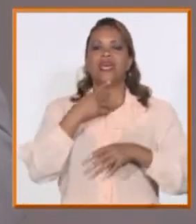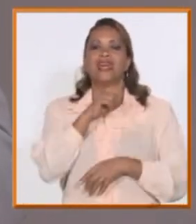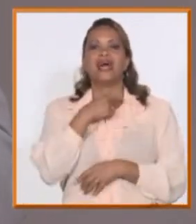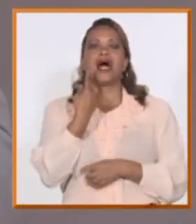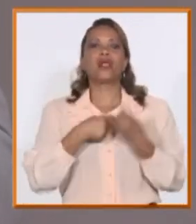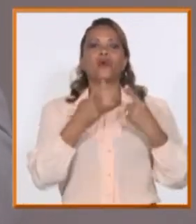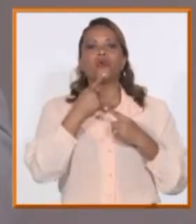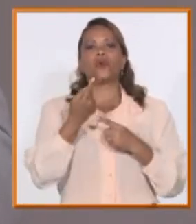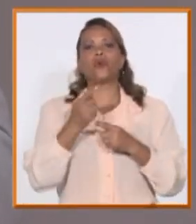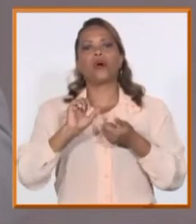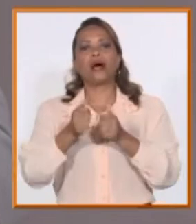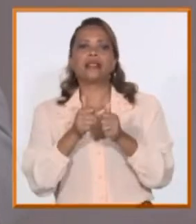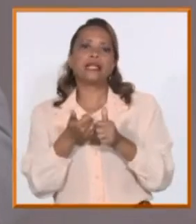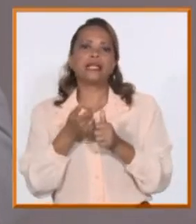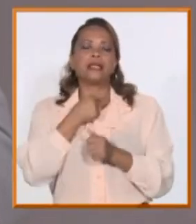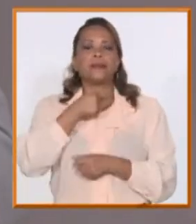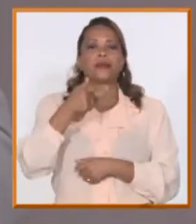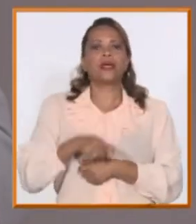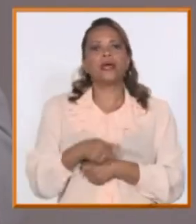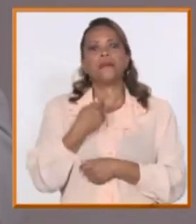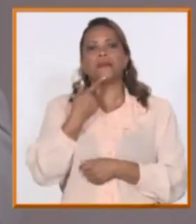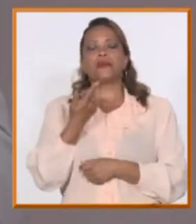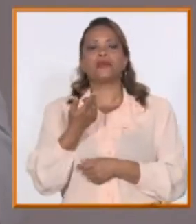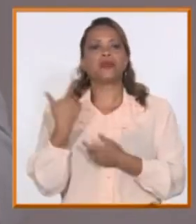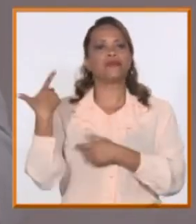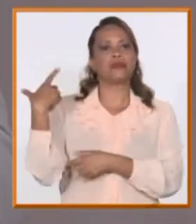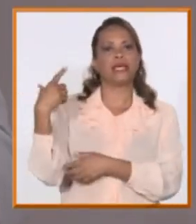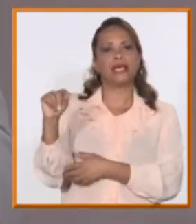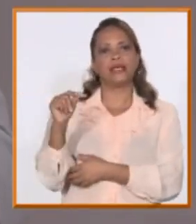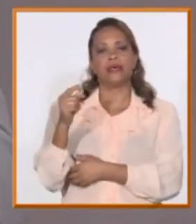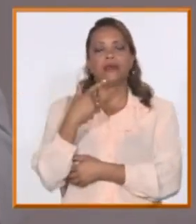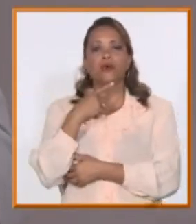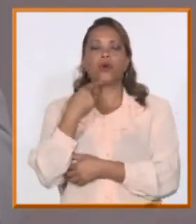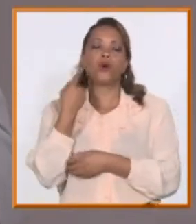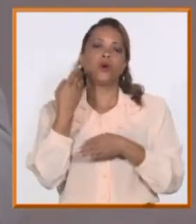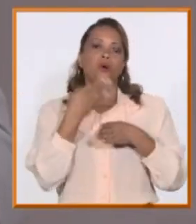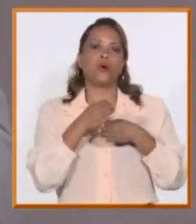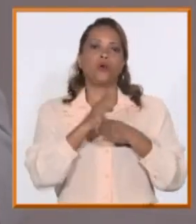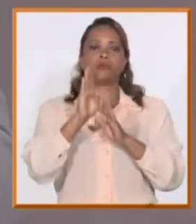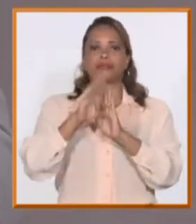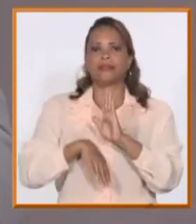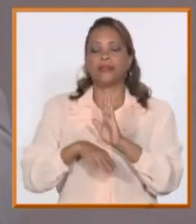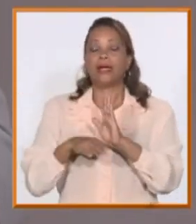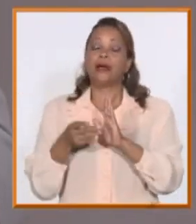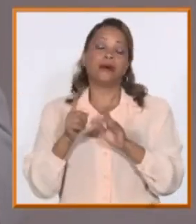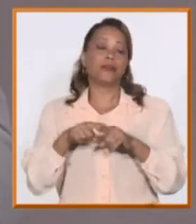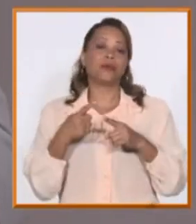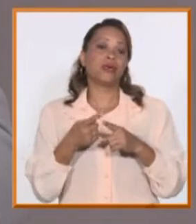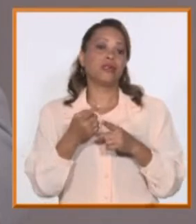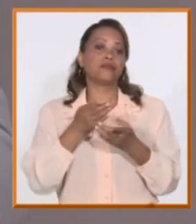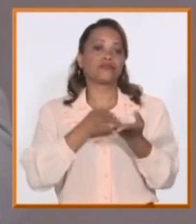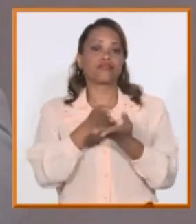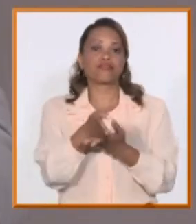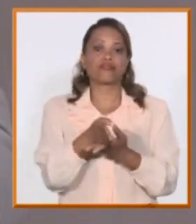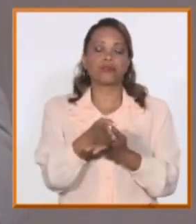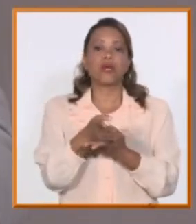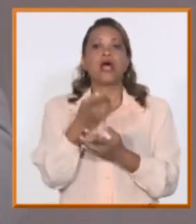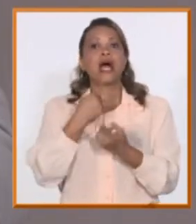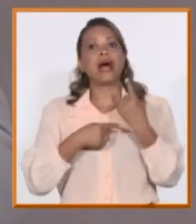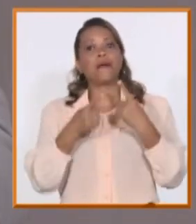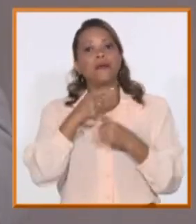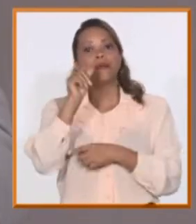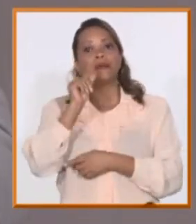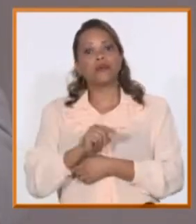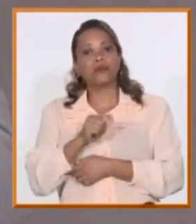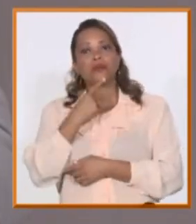porque lamentablemente quizás no hemos tenido otras generaciones que hayan mantenido continuidad, porque hay algo que quizás a los aficionados les pueda